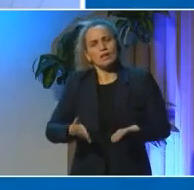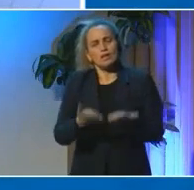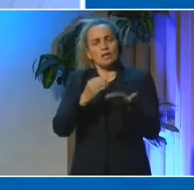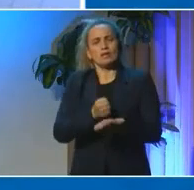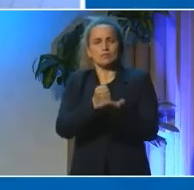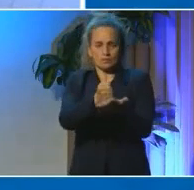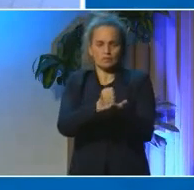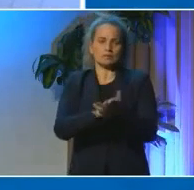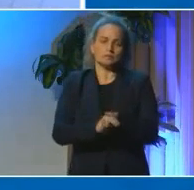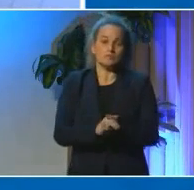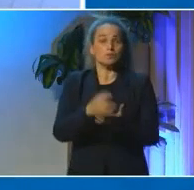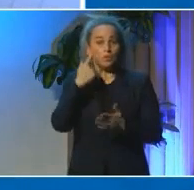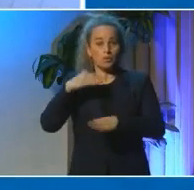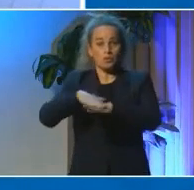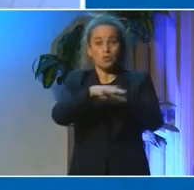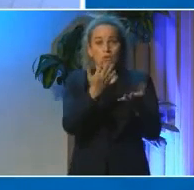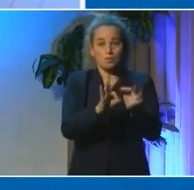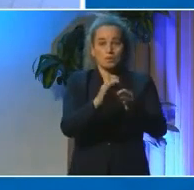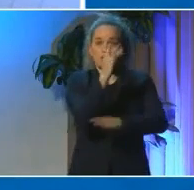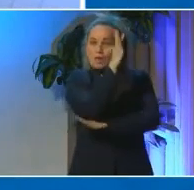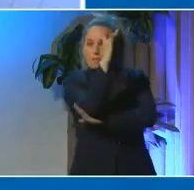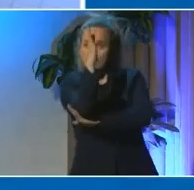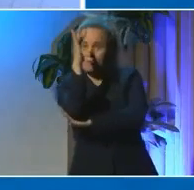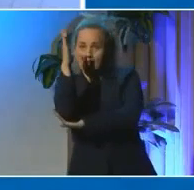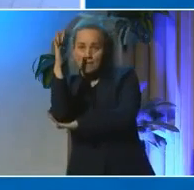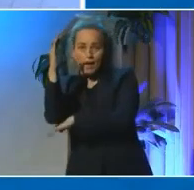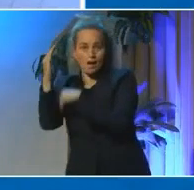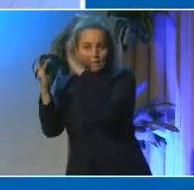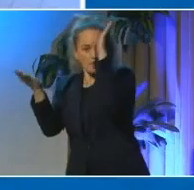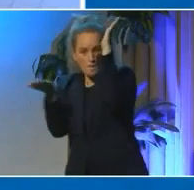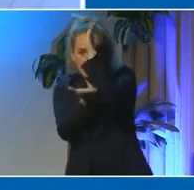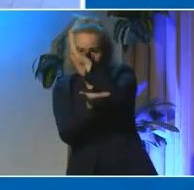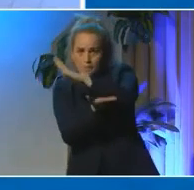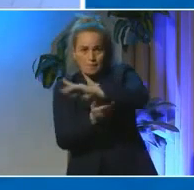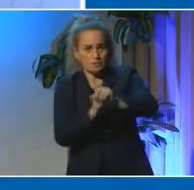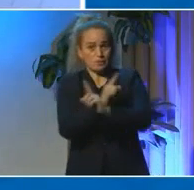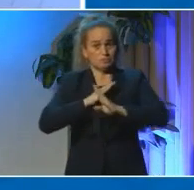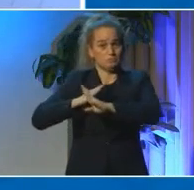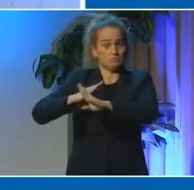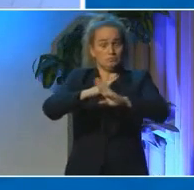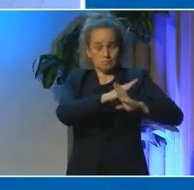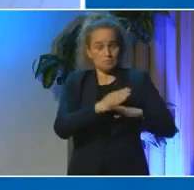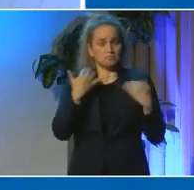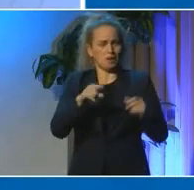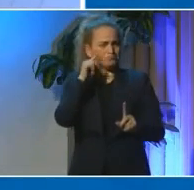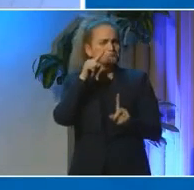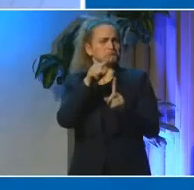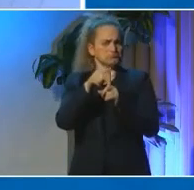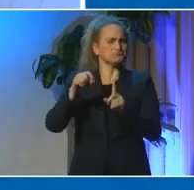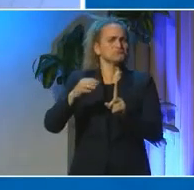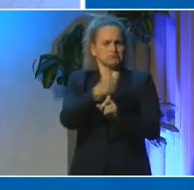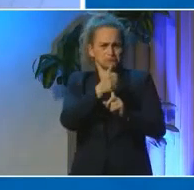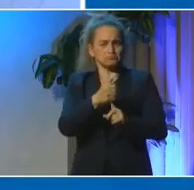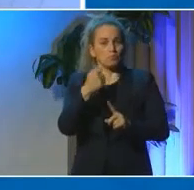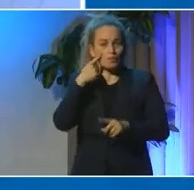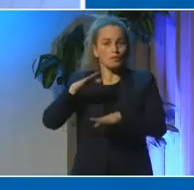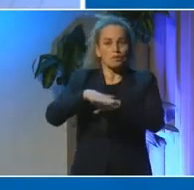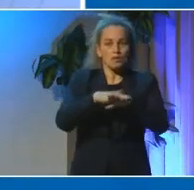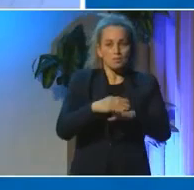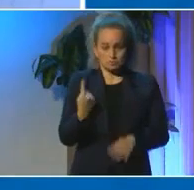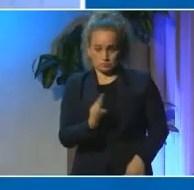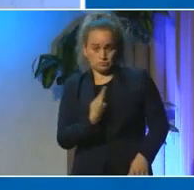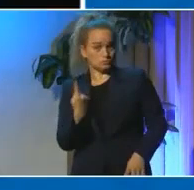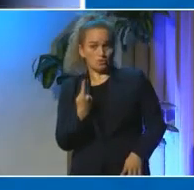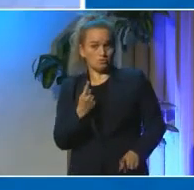queremos hacer es evitar la deforestación Entonces lo tenemos claro y ahí ya haciendo eso Nosotros sabemos que no tenemos que estar solos